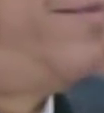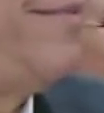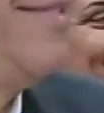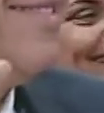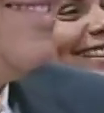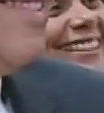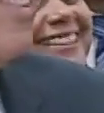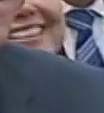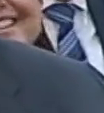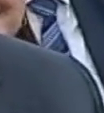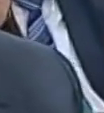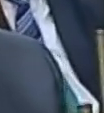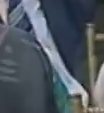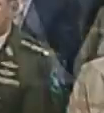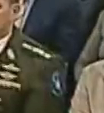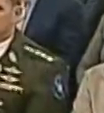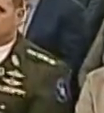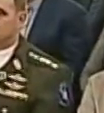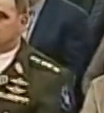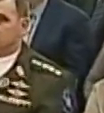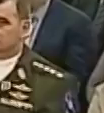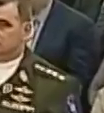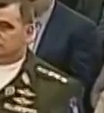Anzoátegui, estoy seguro que va a ser.